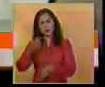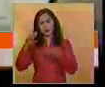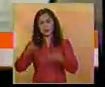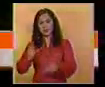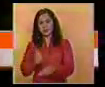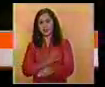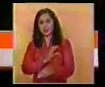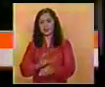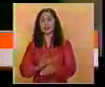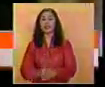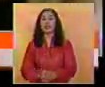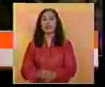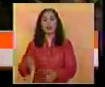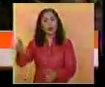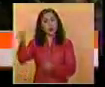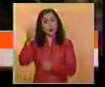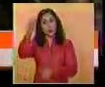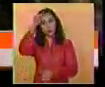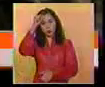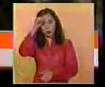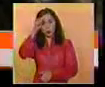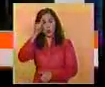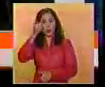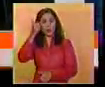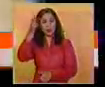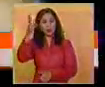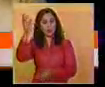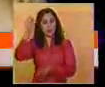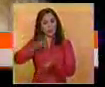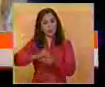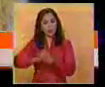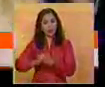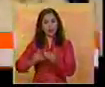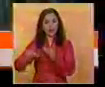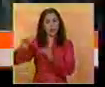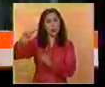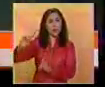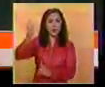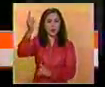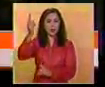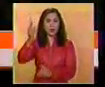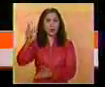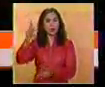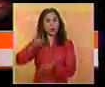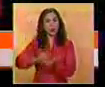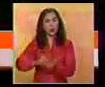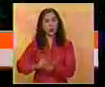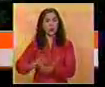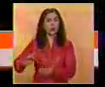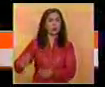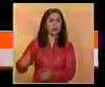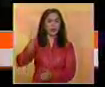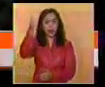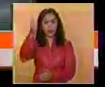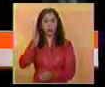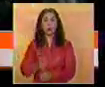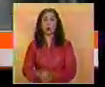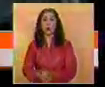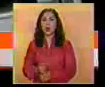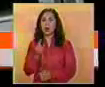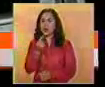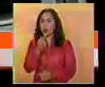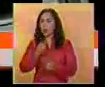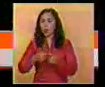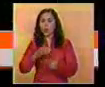disco Hard Candy, logrando este domingo por 13ª vez llegar al número 1 de los charts y romper así su propio récord, pues ninguna